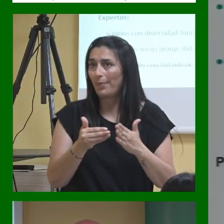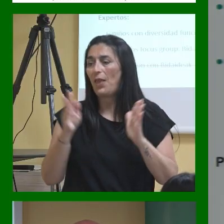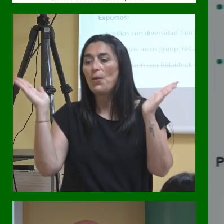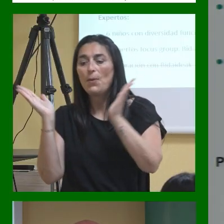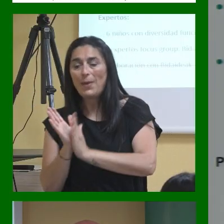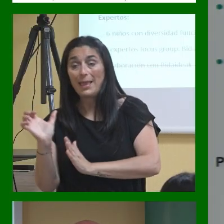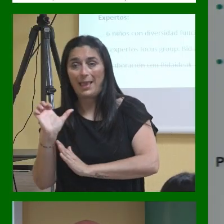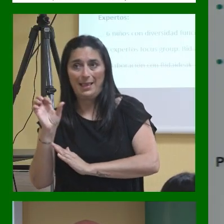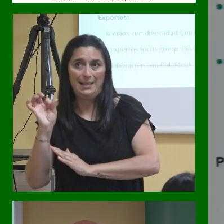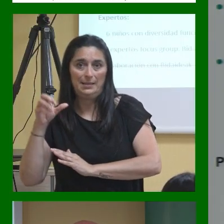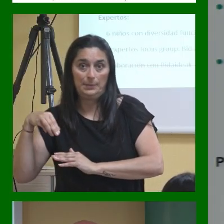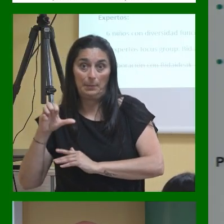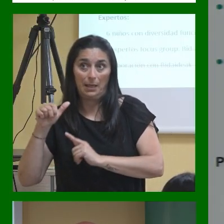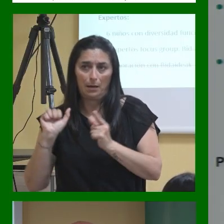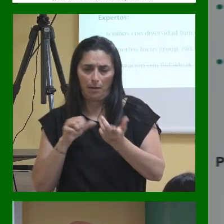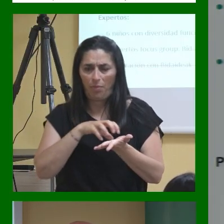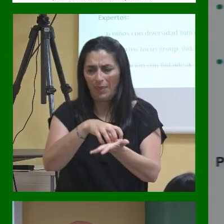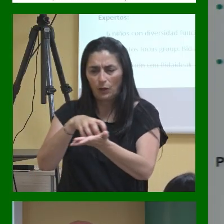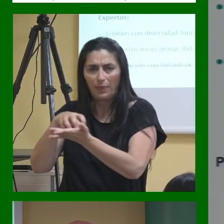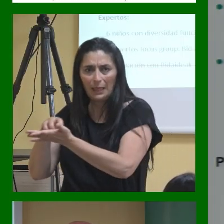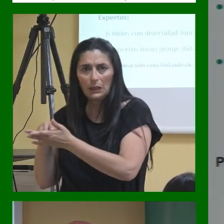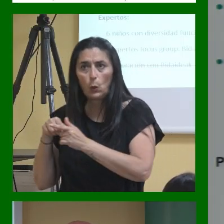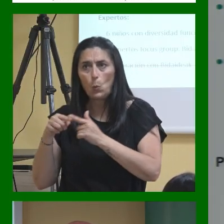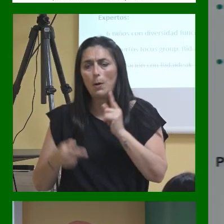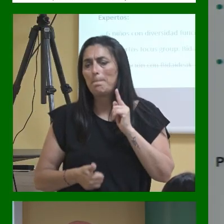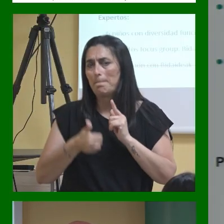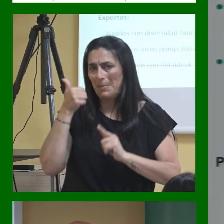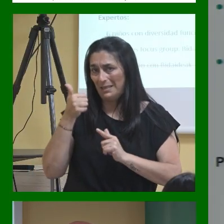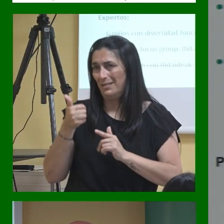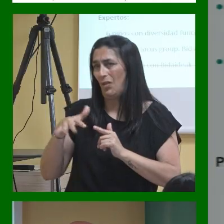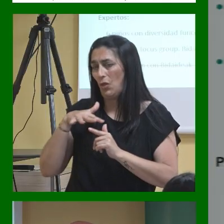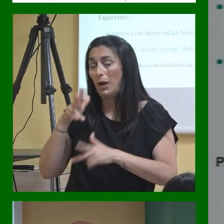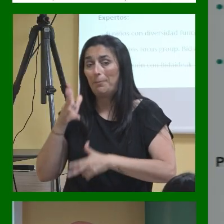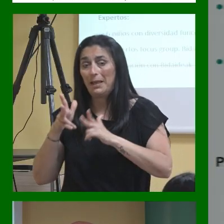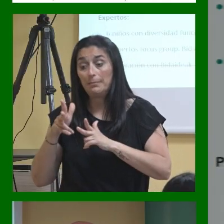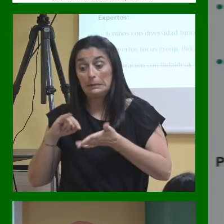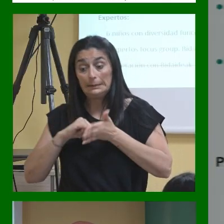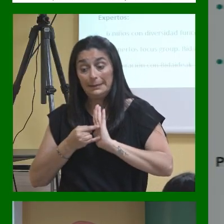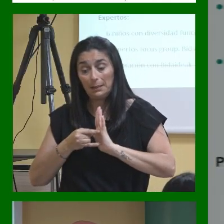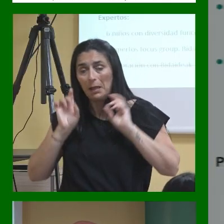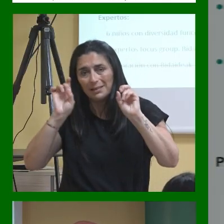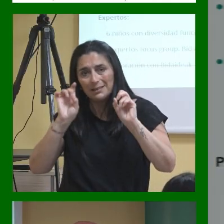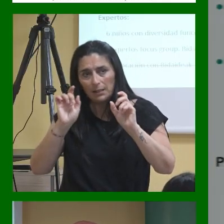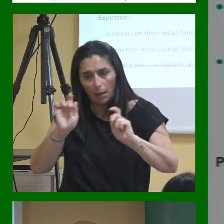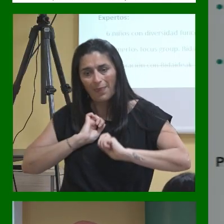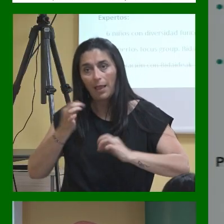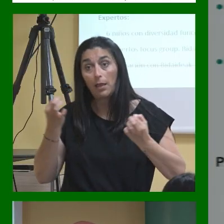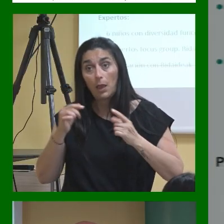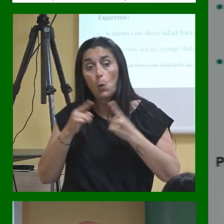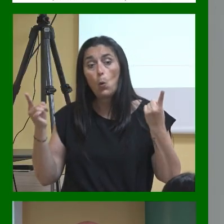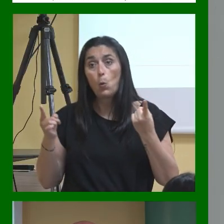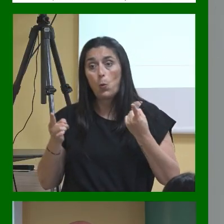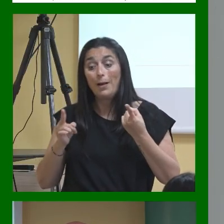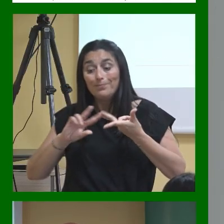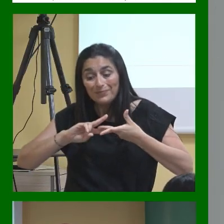más centros también de Vizcaya, hemos podido ensayar este sistema que permite ahora saber lo que es una distrofia de Duchenne a cualquiera